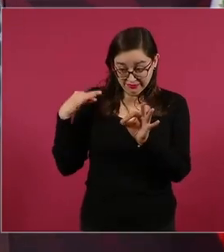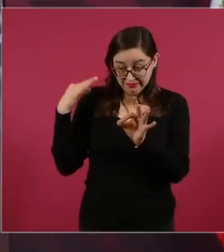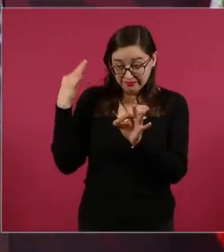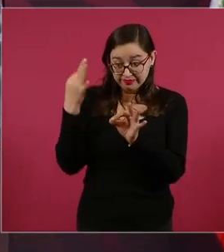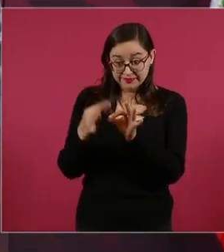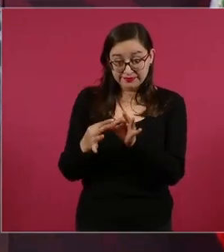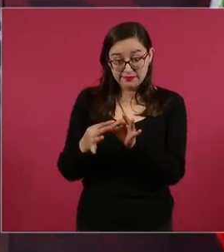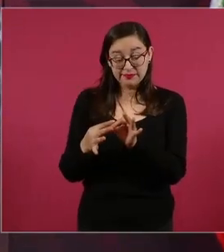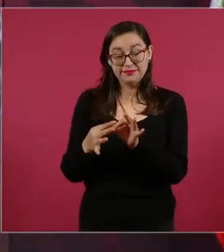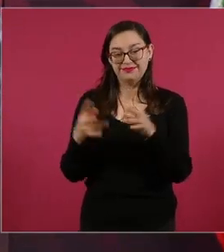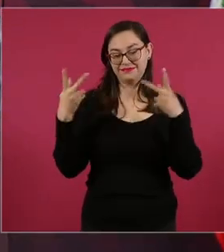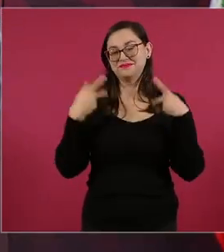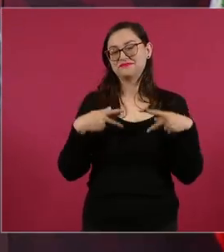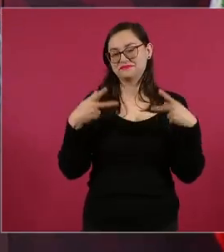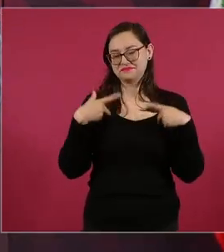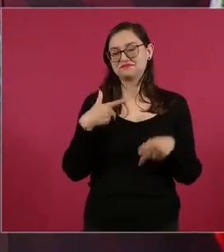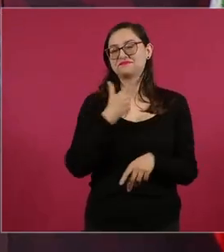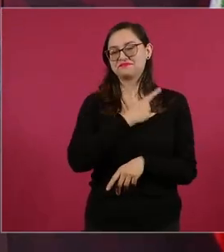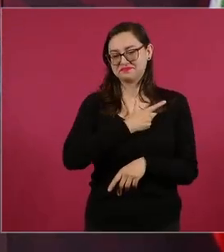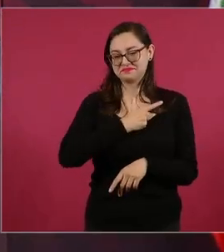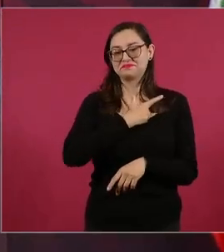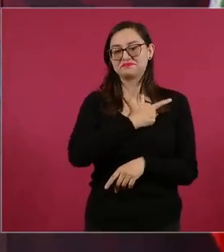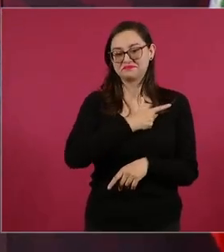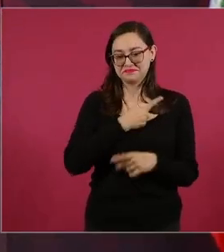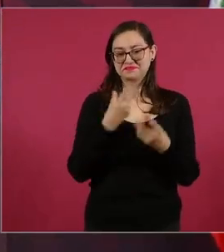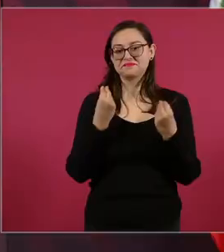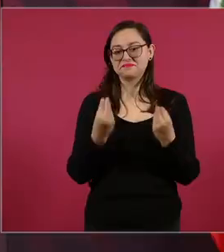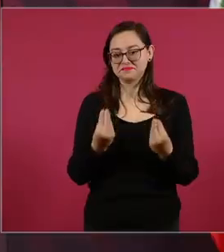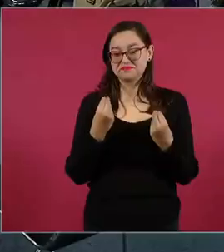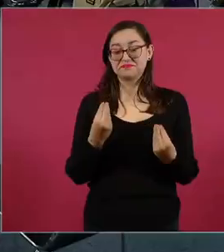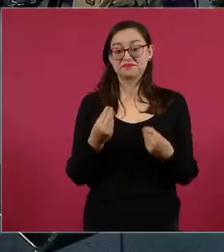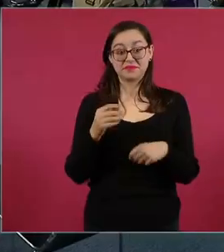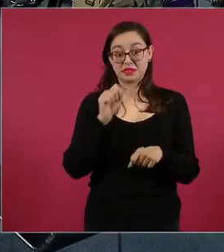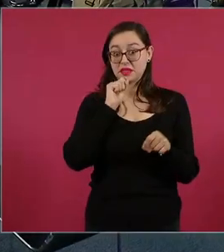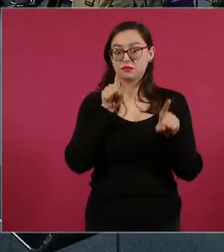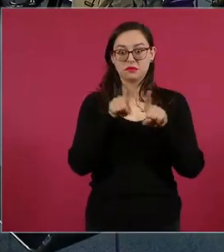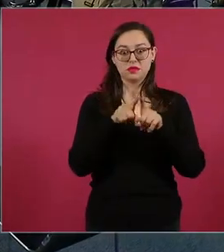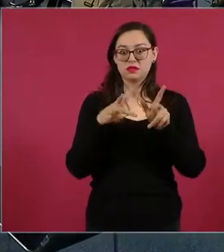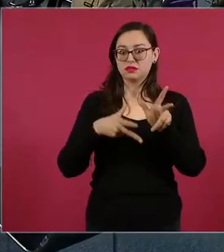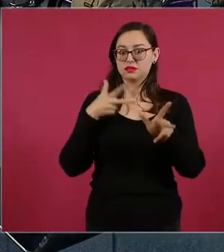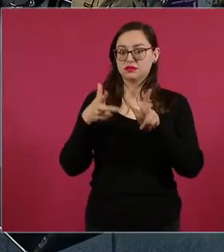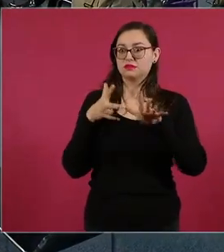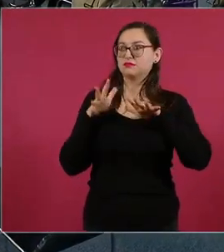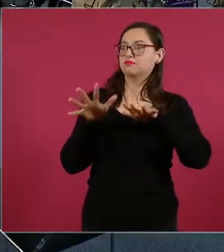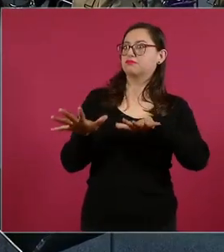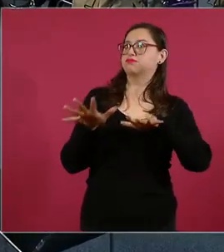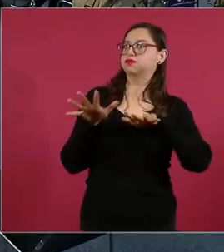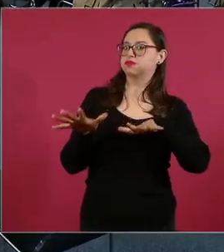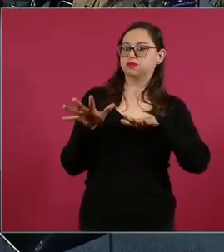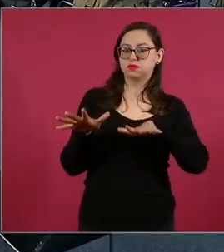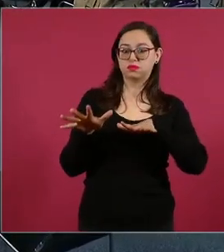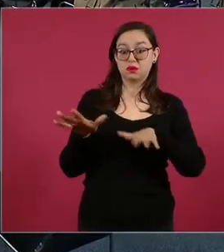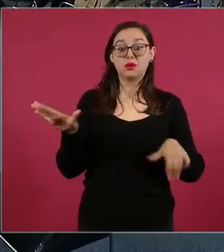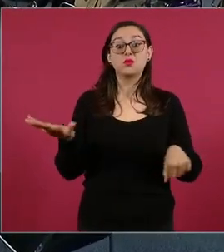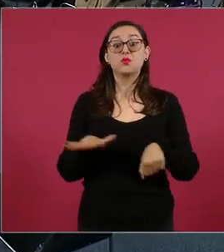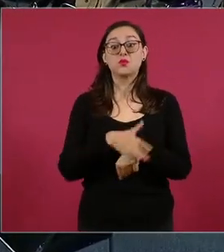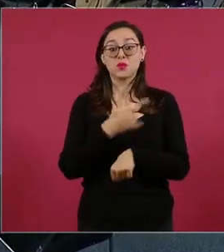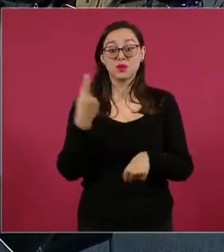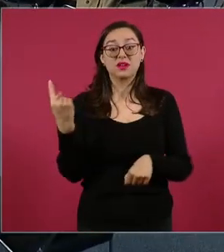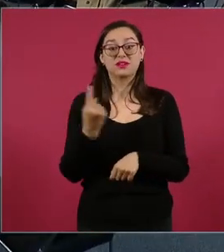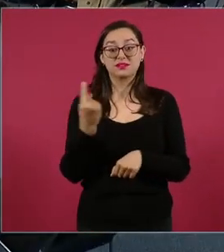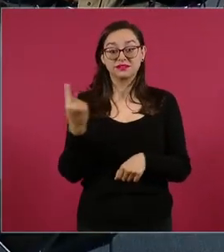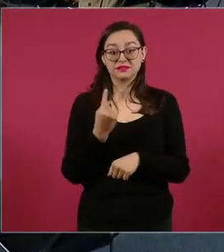les va a gustar mucho. Es también una obra muy impactante porque se pasa por el